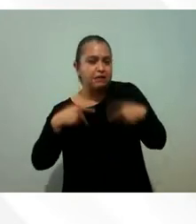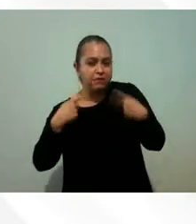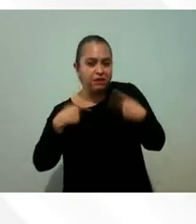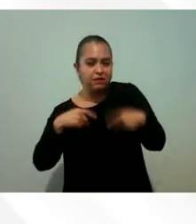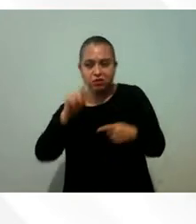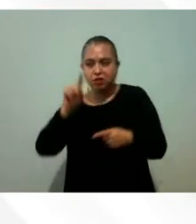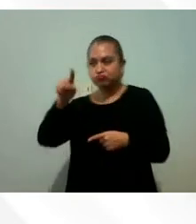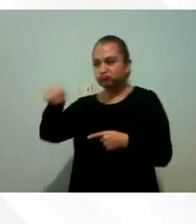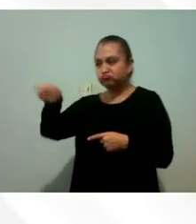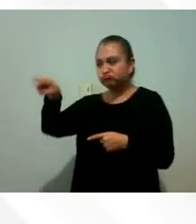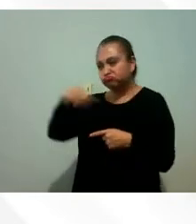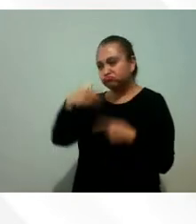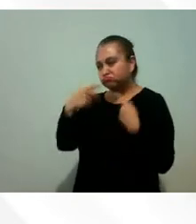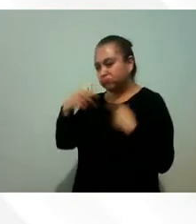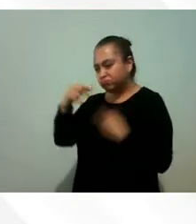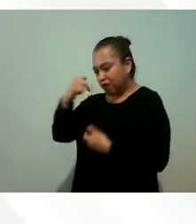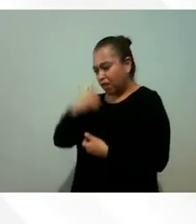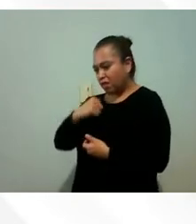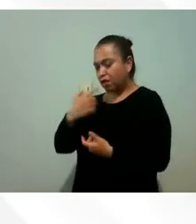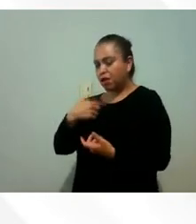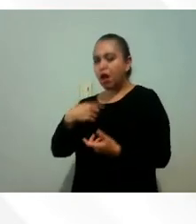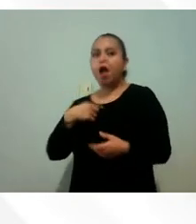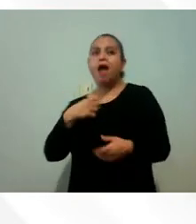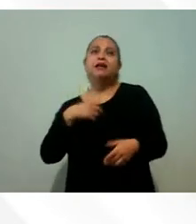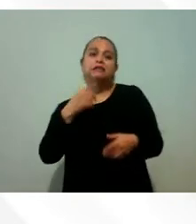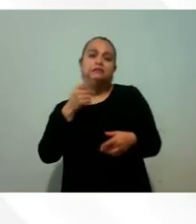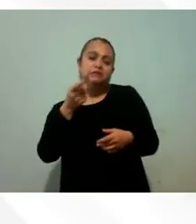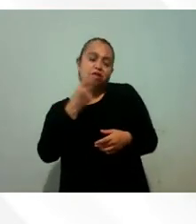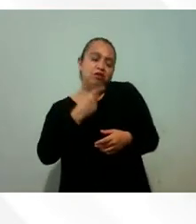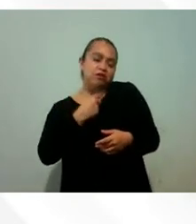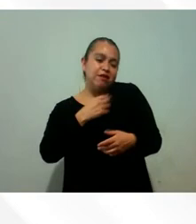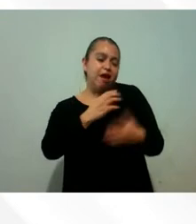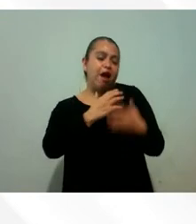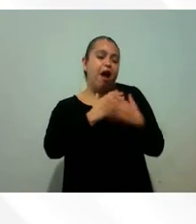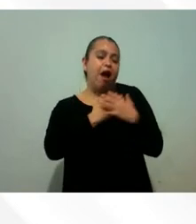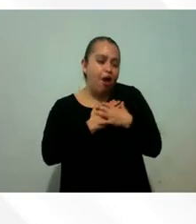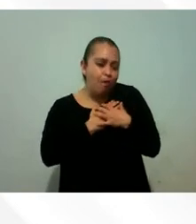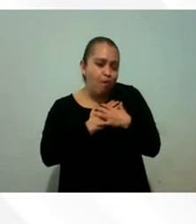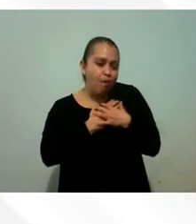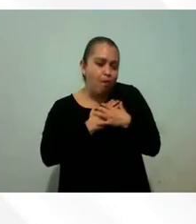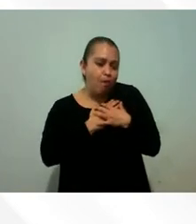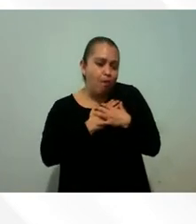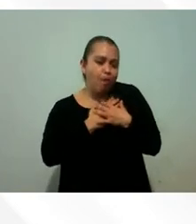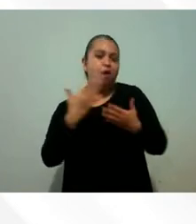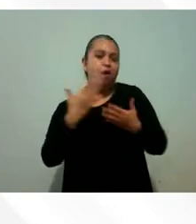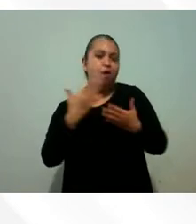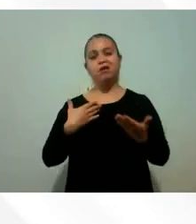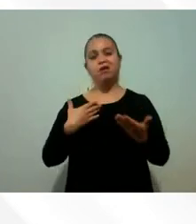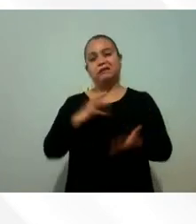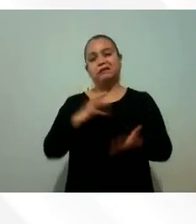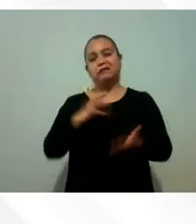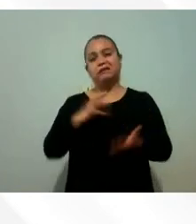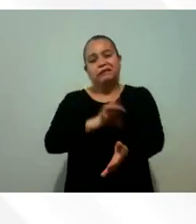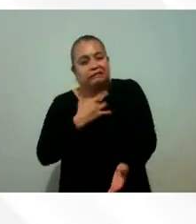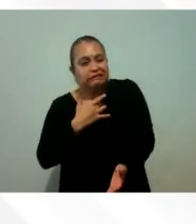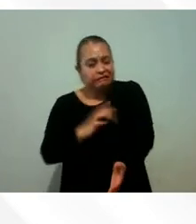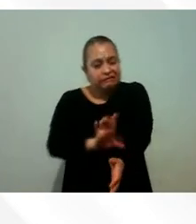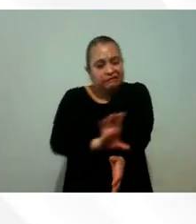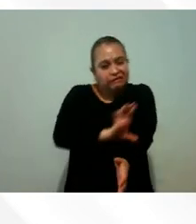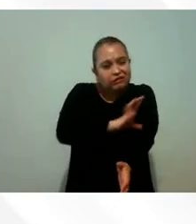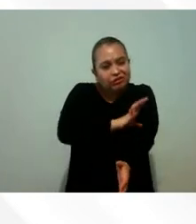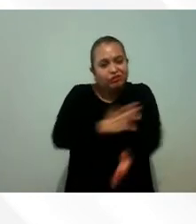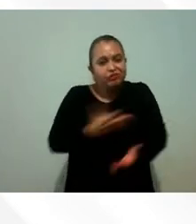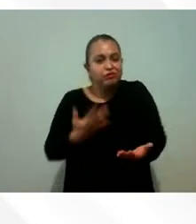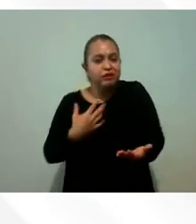dice amor. Daniela, lealtad. Guadalupe, emociones y sentimientos. Stephanie